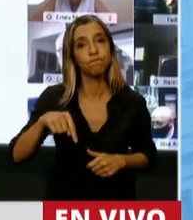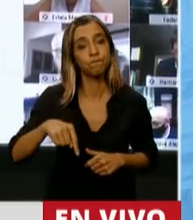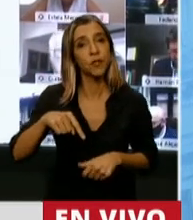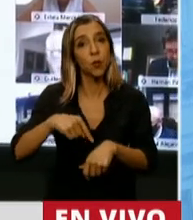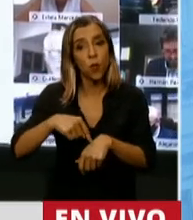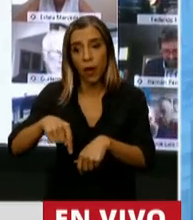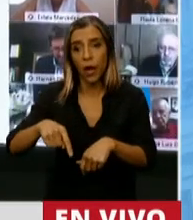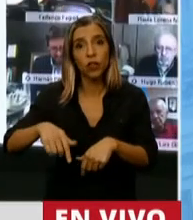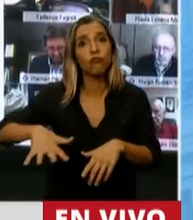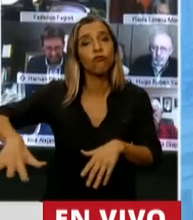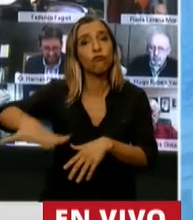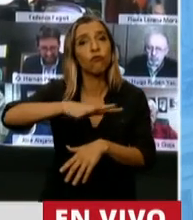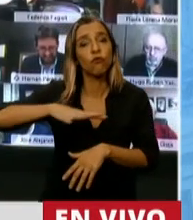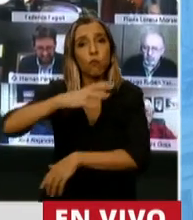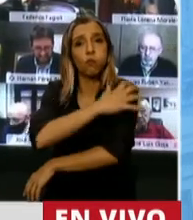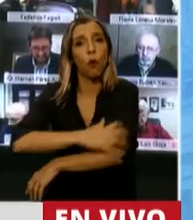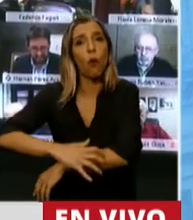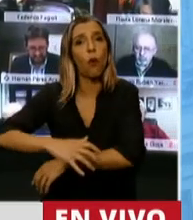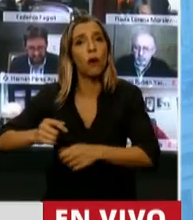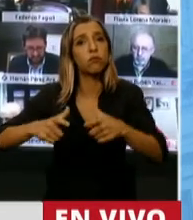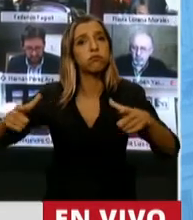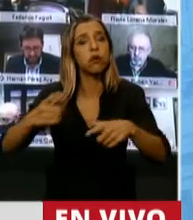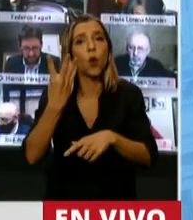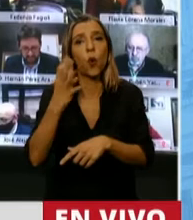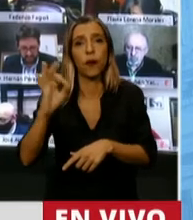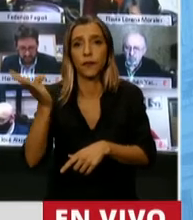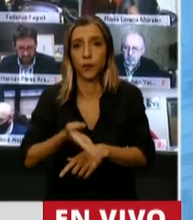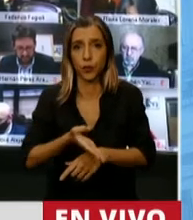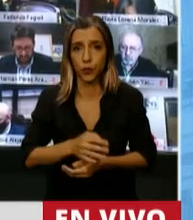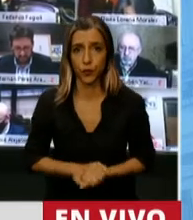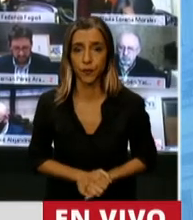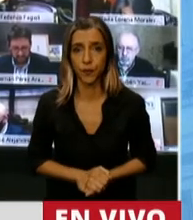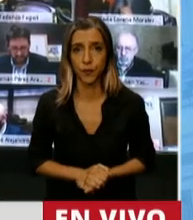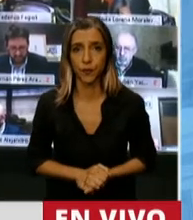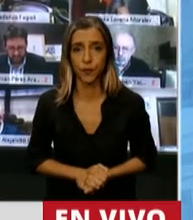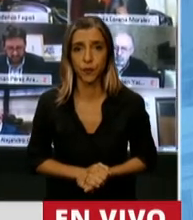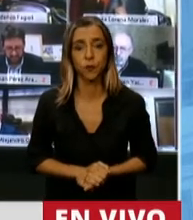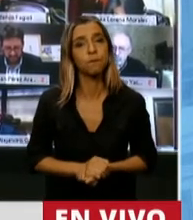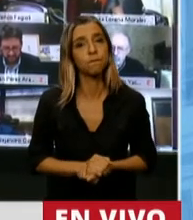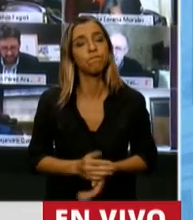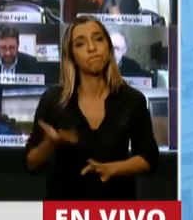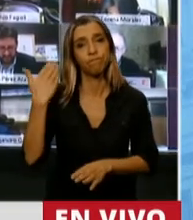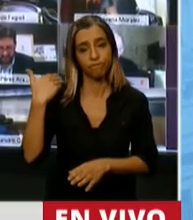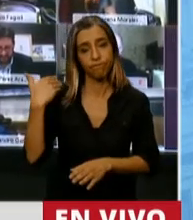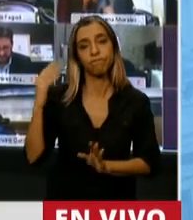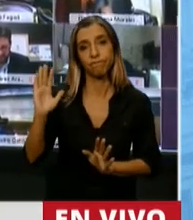40%. Como decía una colega hace un par de expresiones atrás,